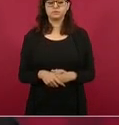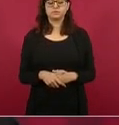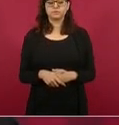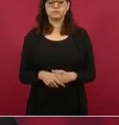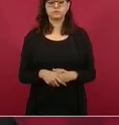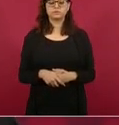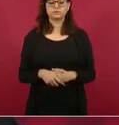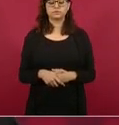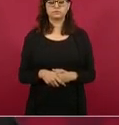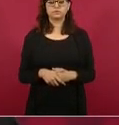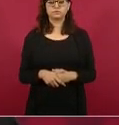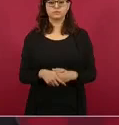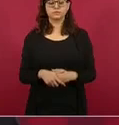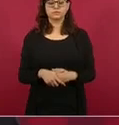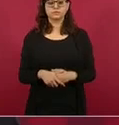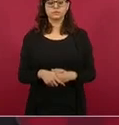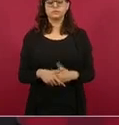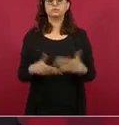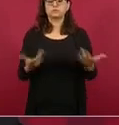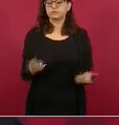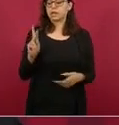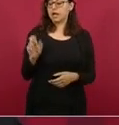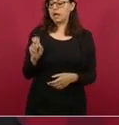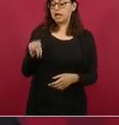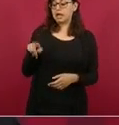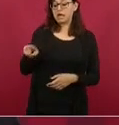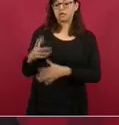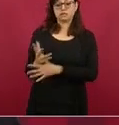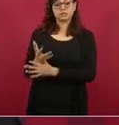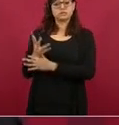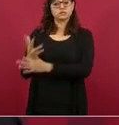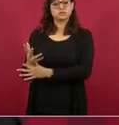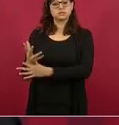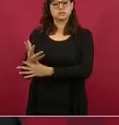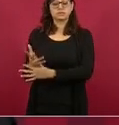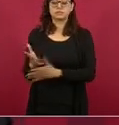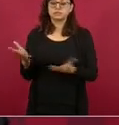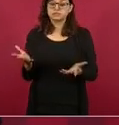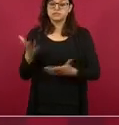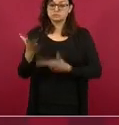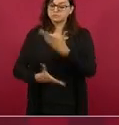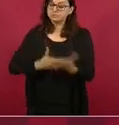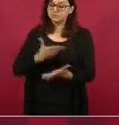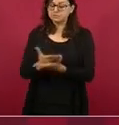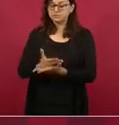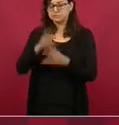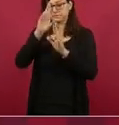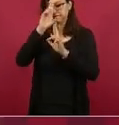el embajador Ken Salazar, con todo respeto.